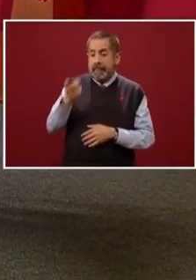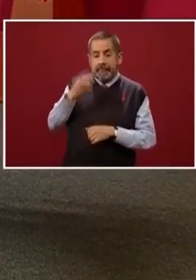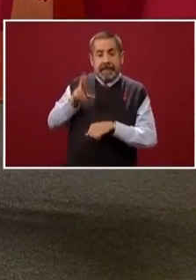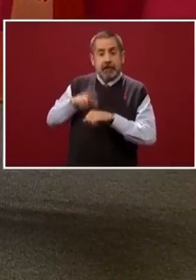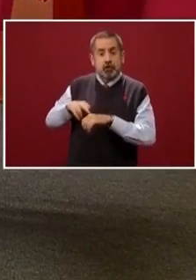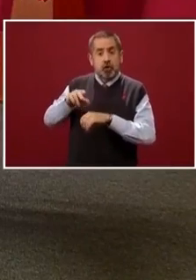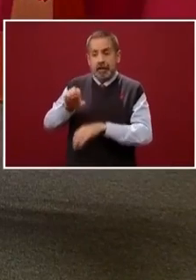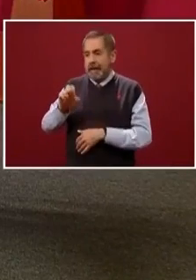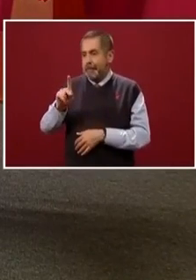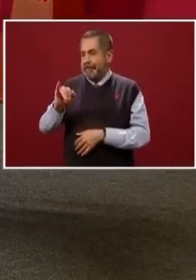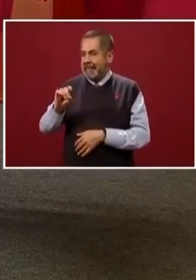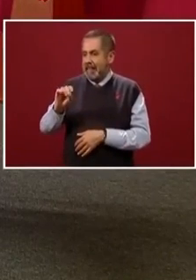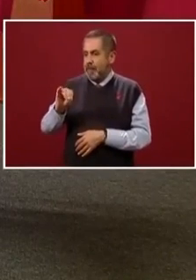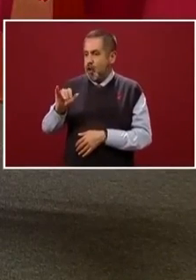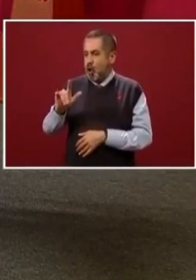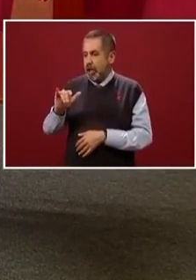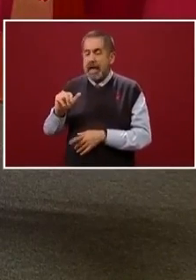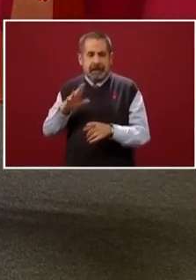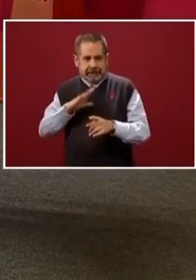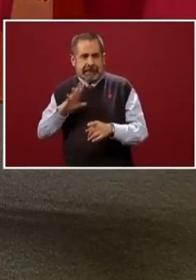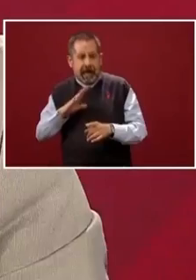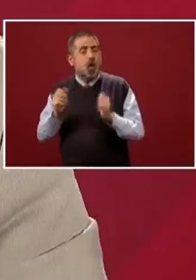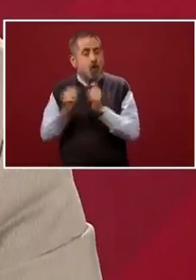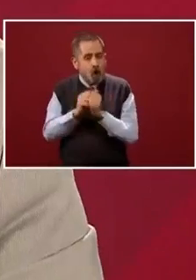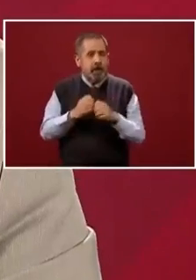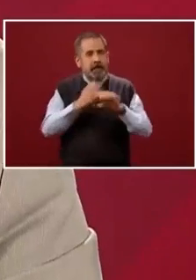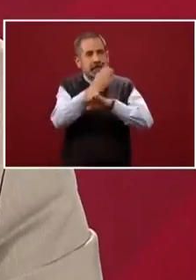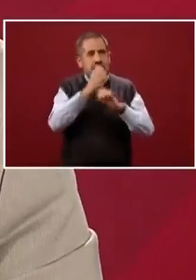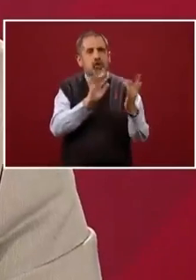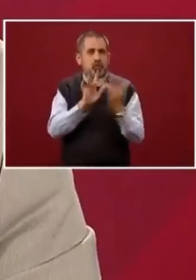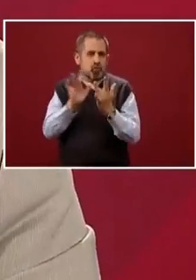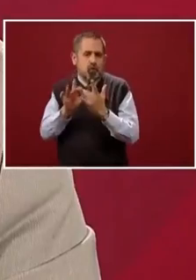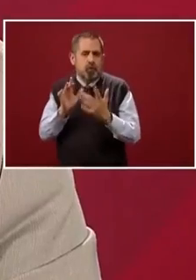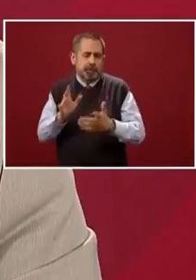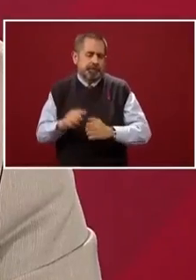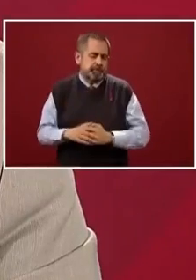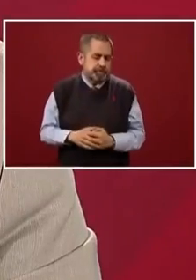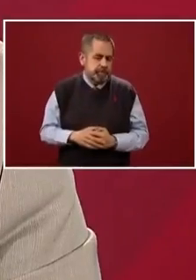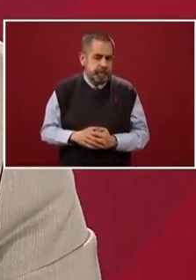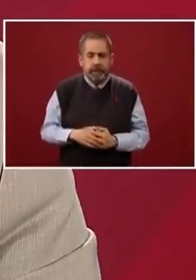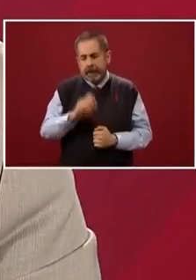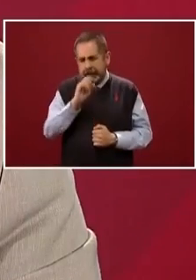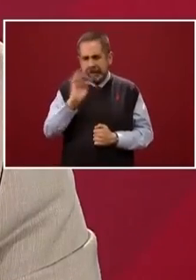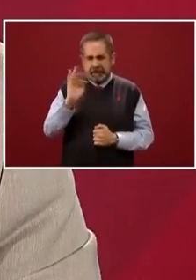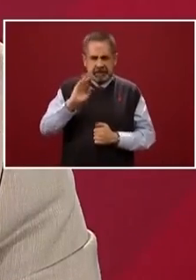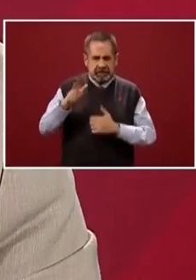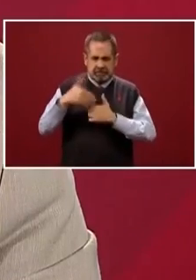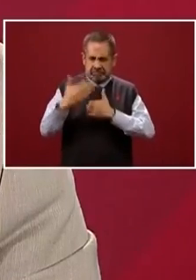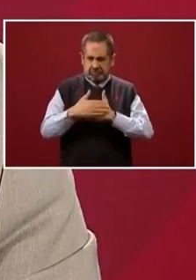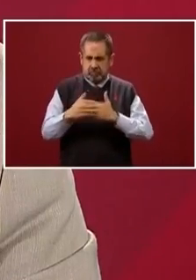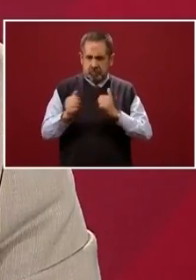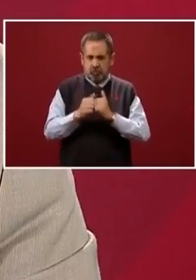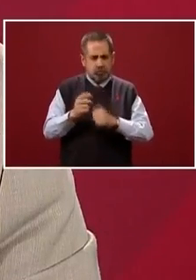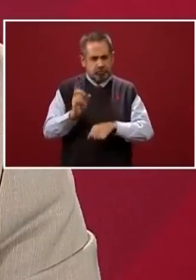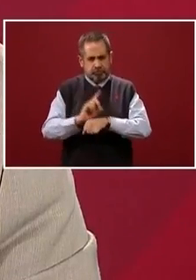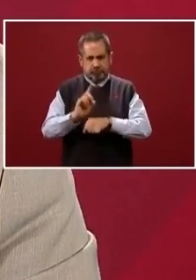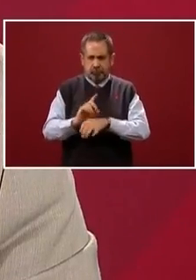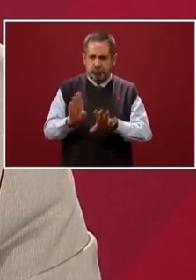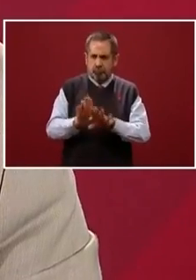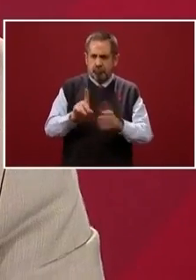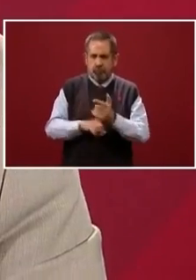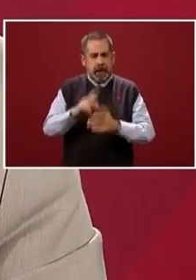Epidemiología, pero es una interacción con los estados. Pudiéramos en su momento, basados un poco ya en la práctica diaria, tratar